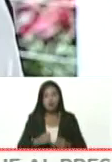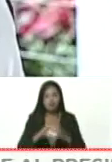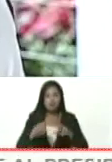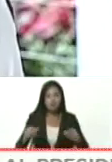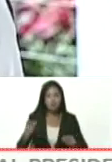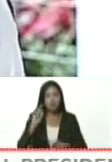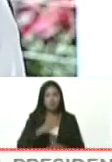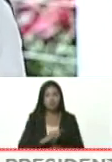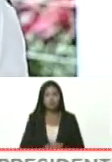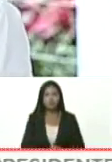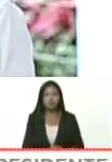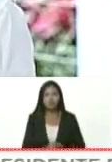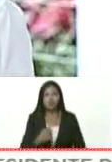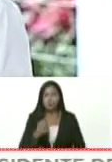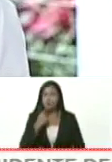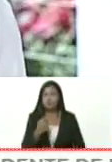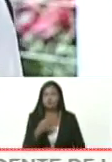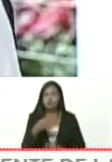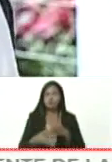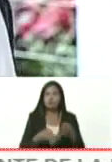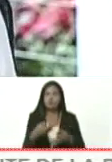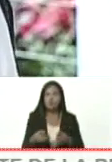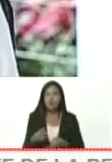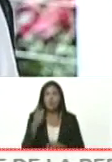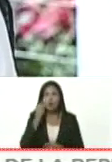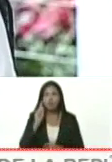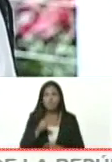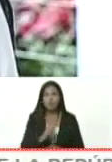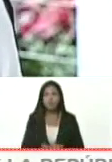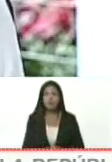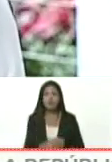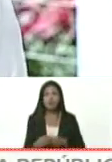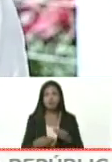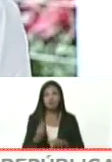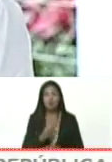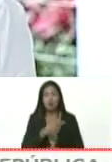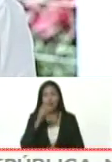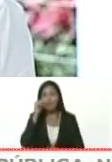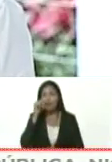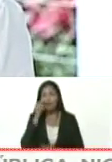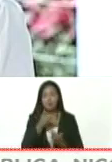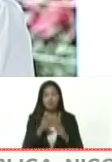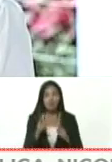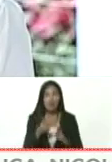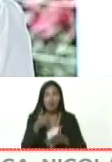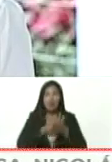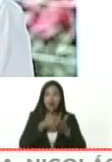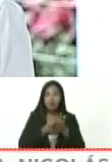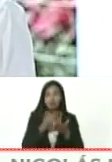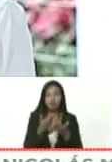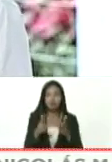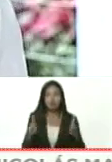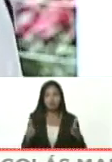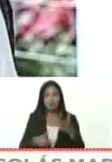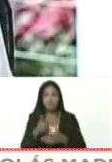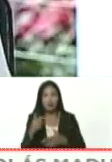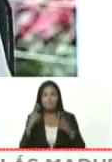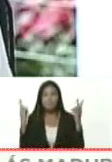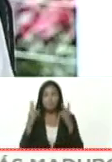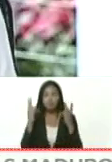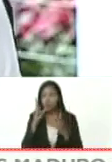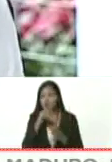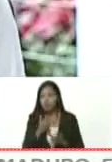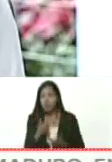territorio. Nos decía el cantor Ali Primera, citando al Padre Libertador, si la lucha se dispersa, no habrá victoria popular